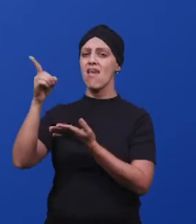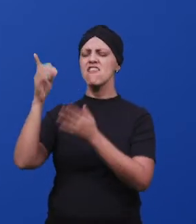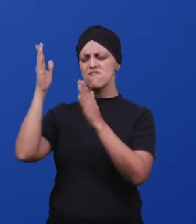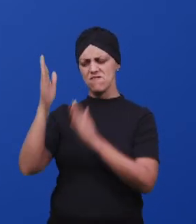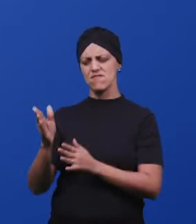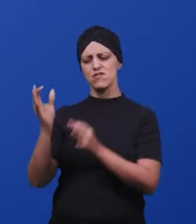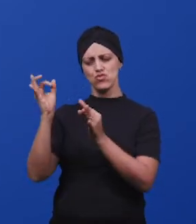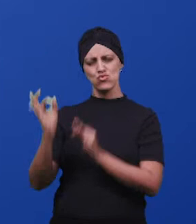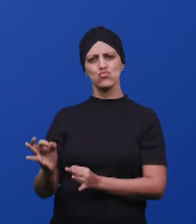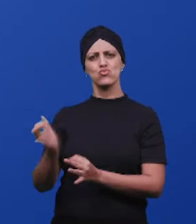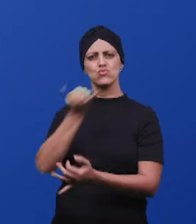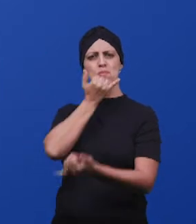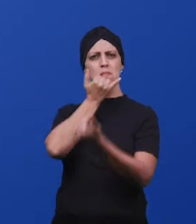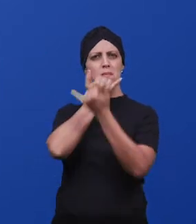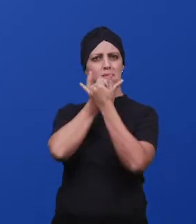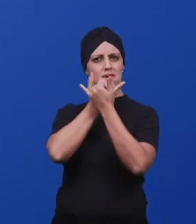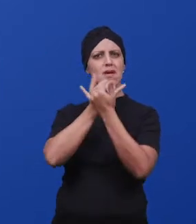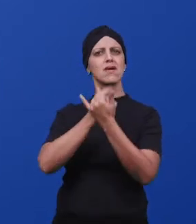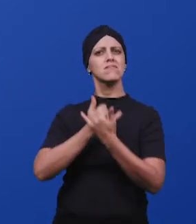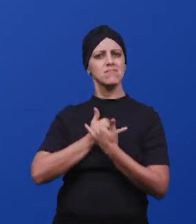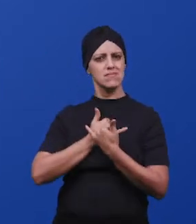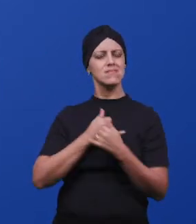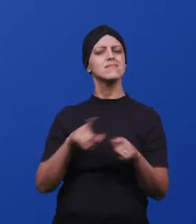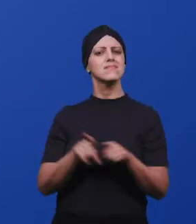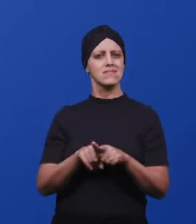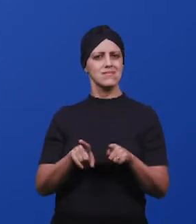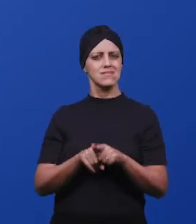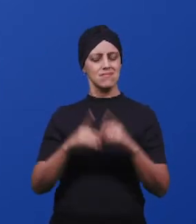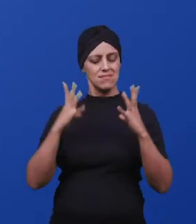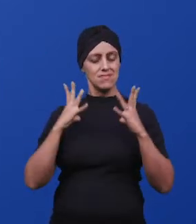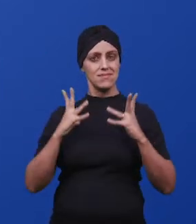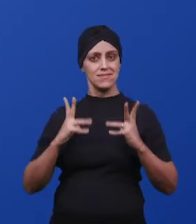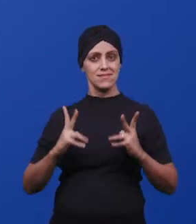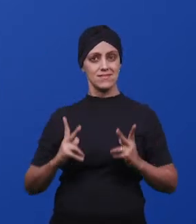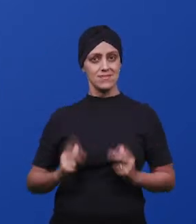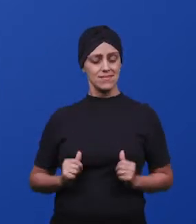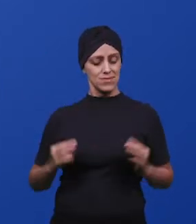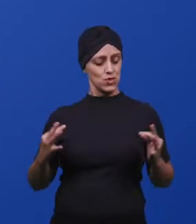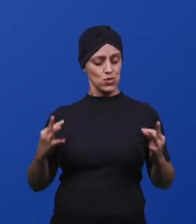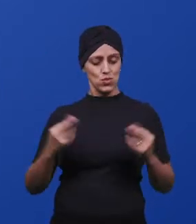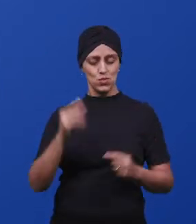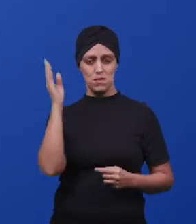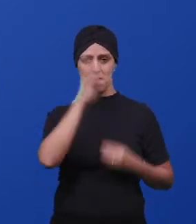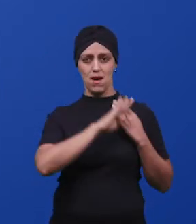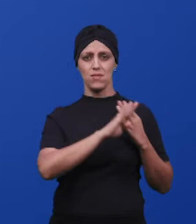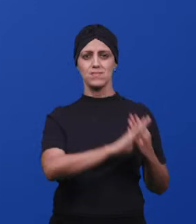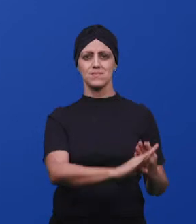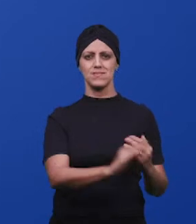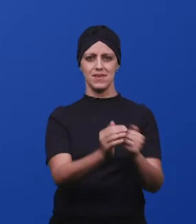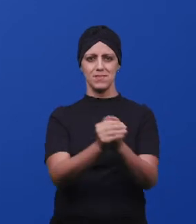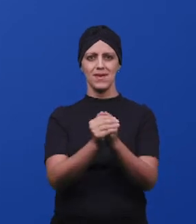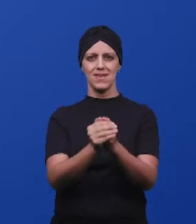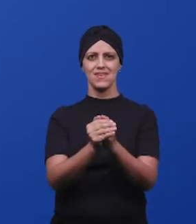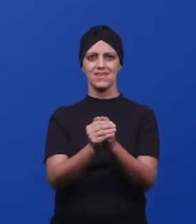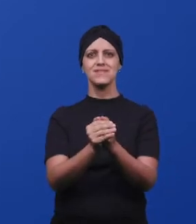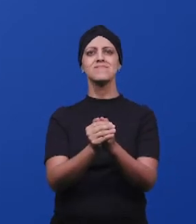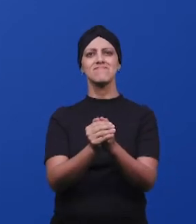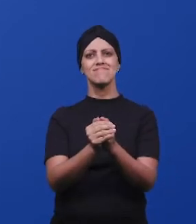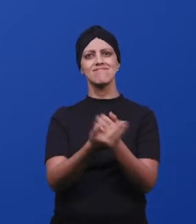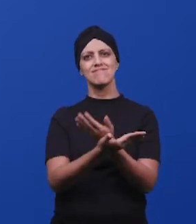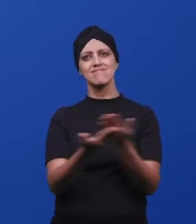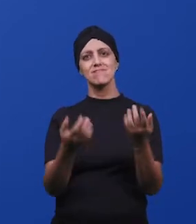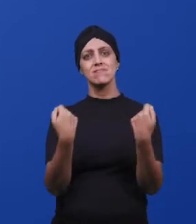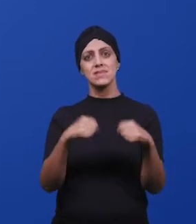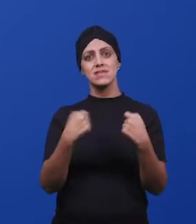nuestros pecados, Él es fiel y justo para perdonar nuestros pecados y limpiarnos de toda maldad.